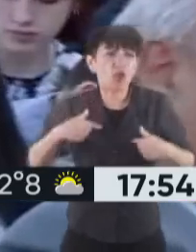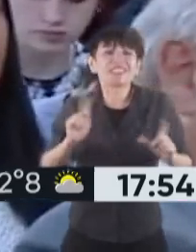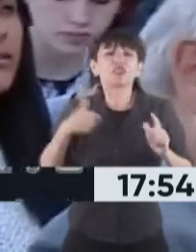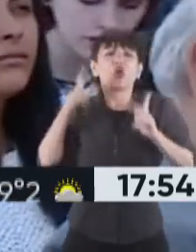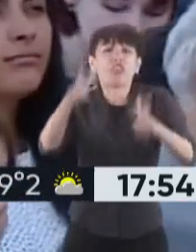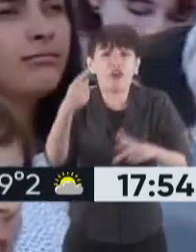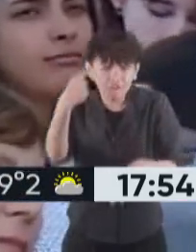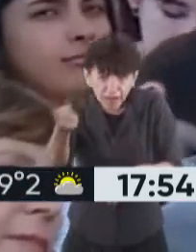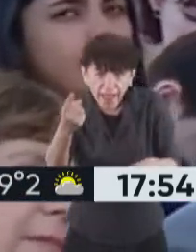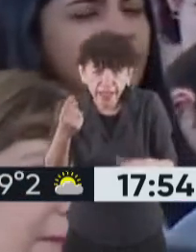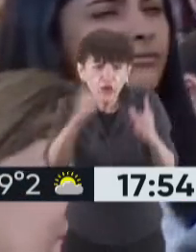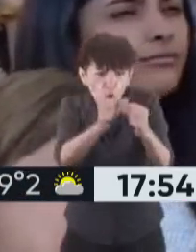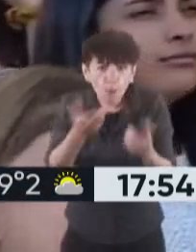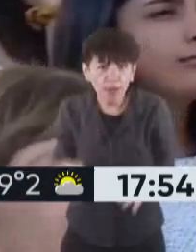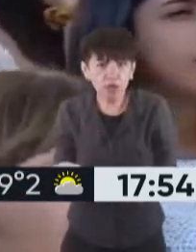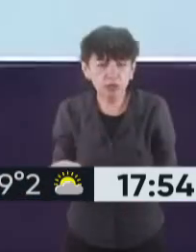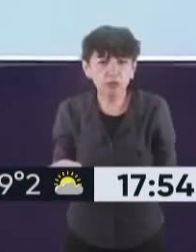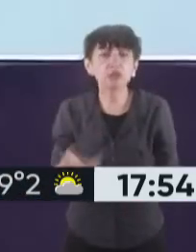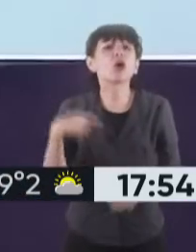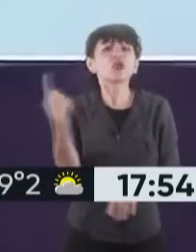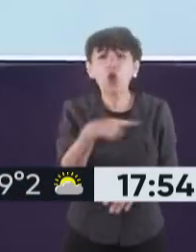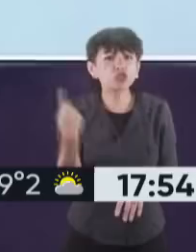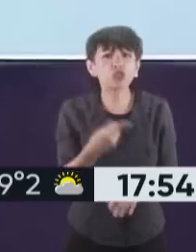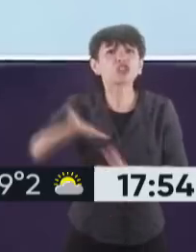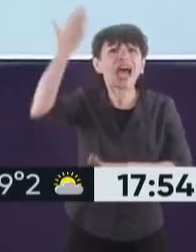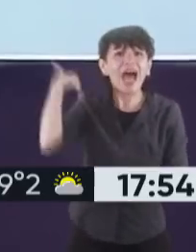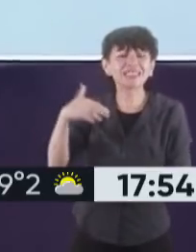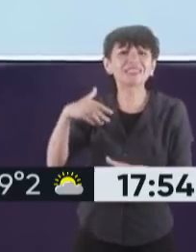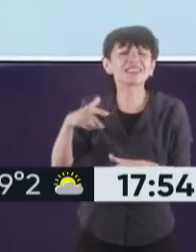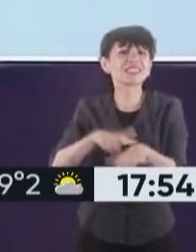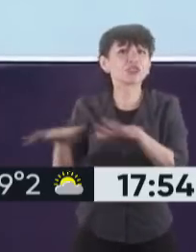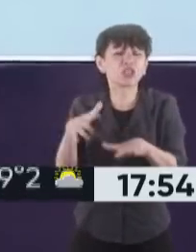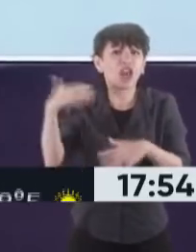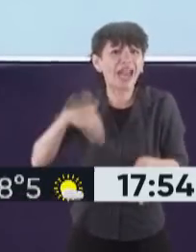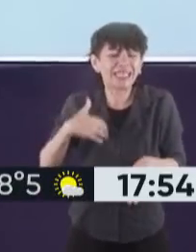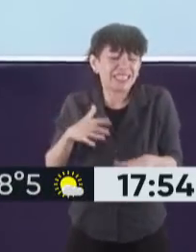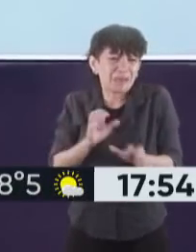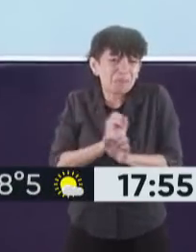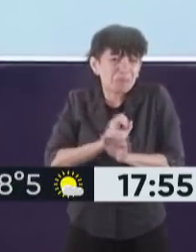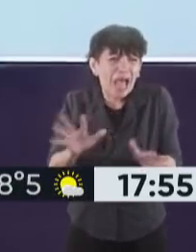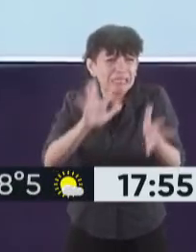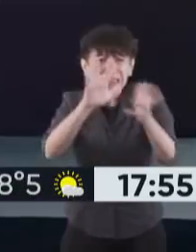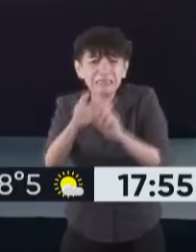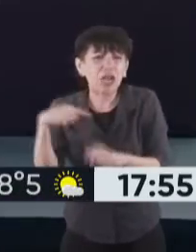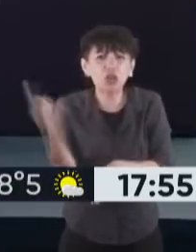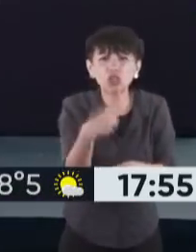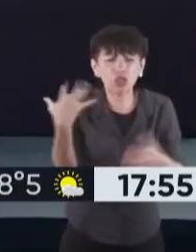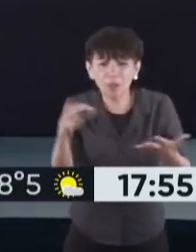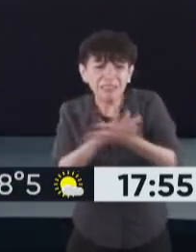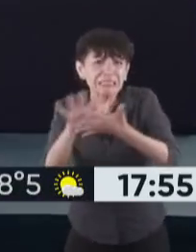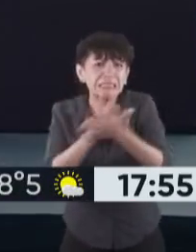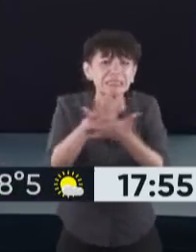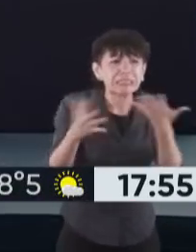Nosotros, la verdad, recibimos un país en un estado calamitoso y tuvimos que surfear, dicen los chicos,